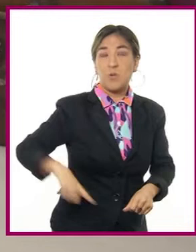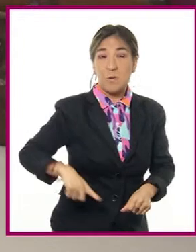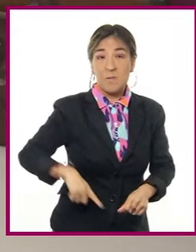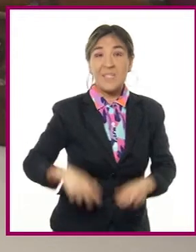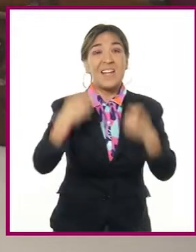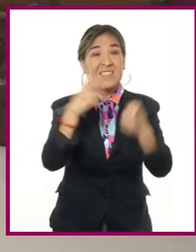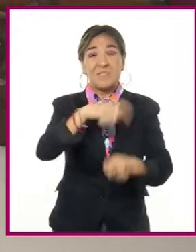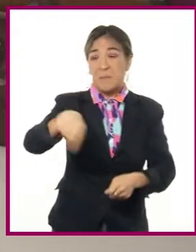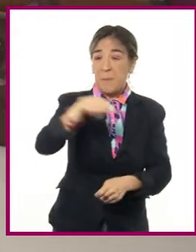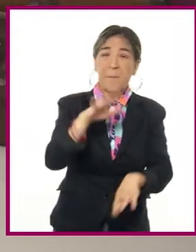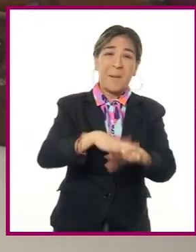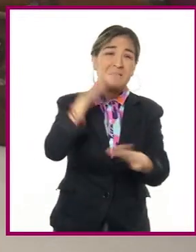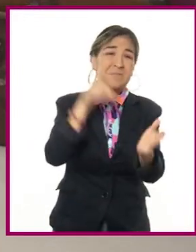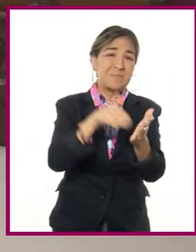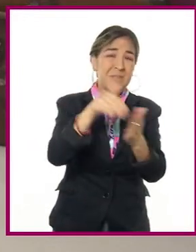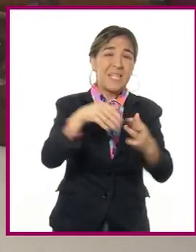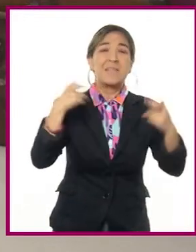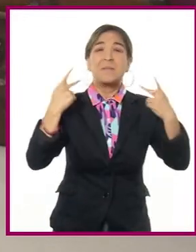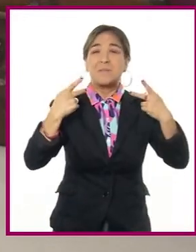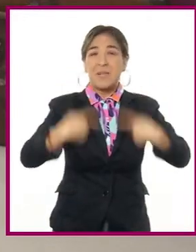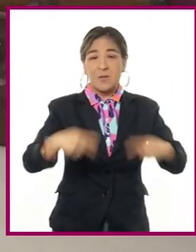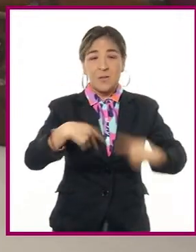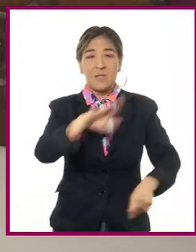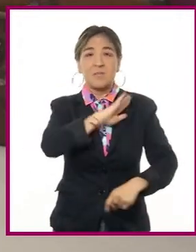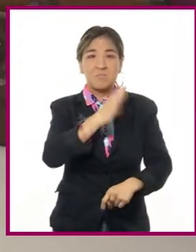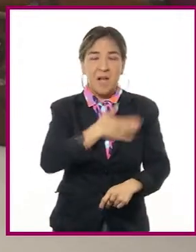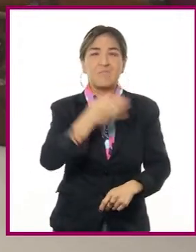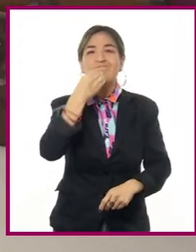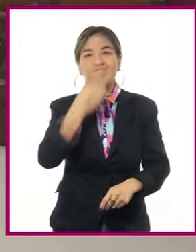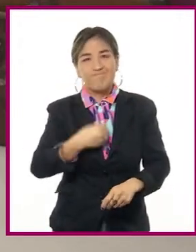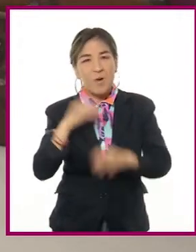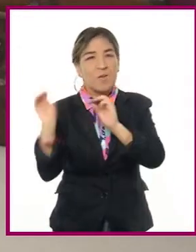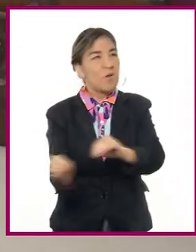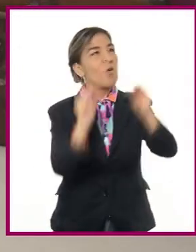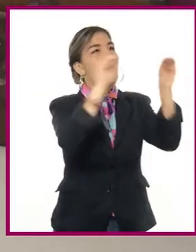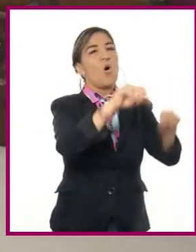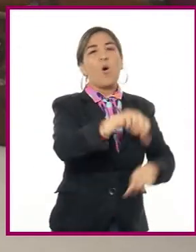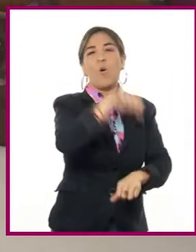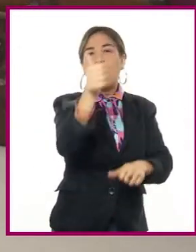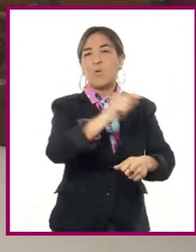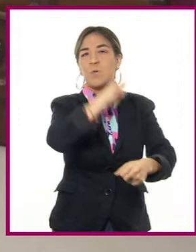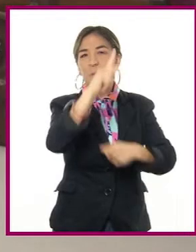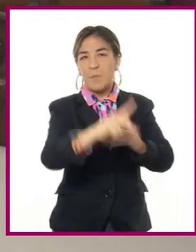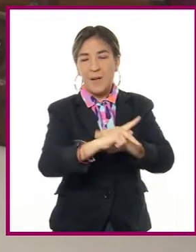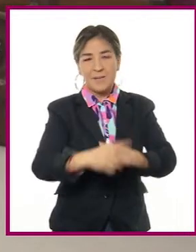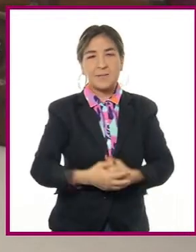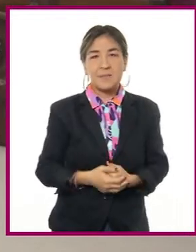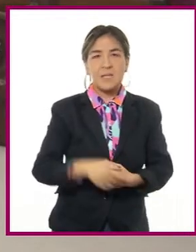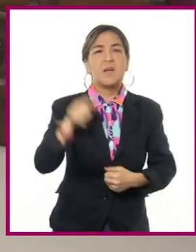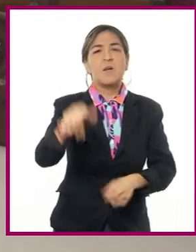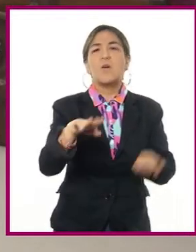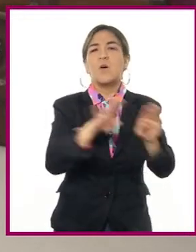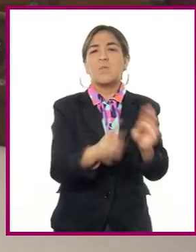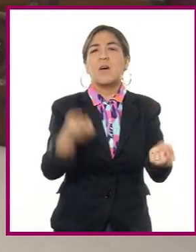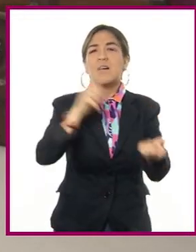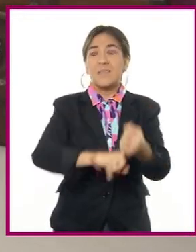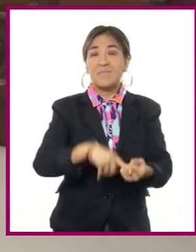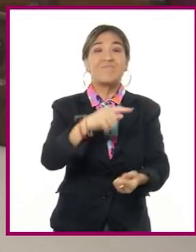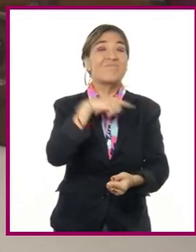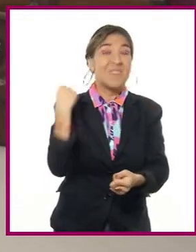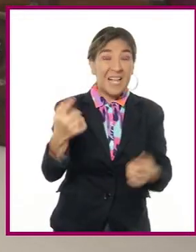miles de españoles se vieran obligados a partir hacia el exilio. Cuando el bando republicano estaba perdiendo la